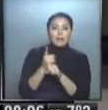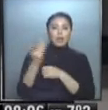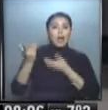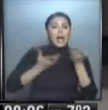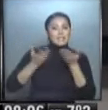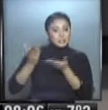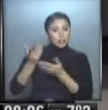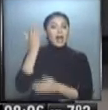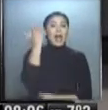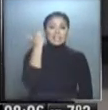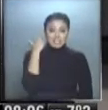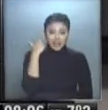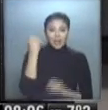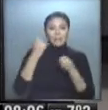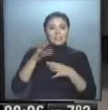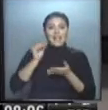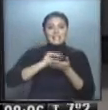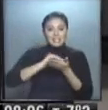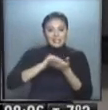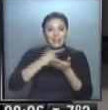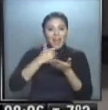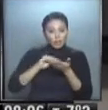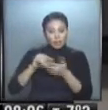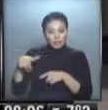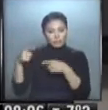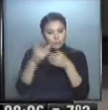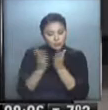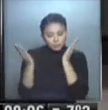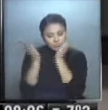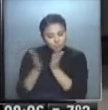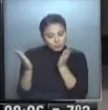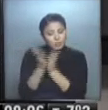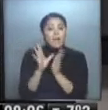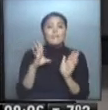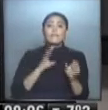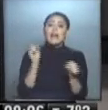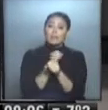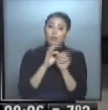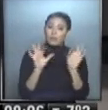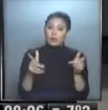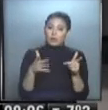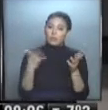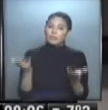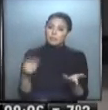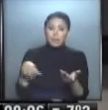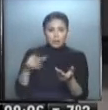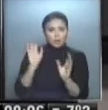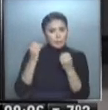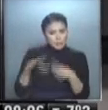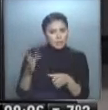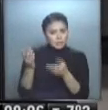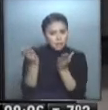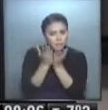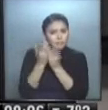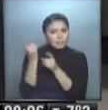ayer comenzaron los senadores ya analizando todavía no hay acuerdo como para sacar ya el dictamen pero lo cierto es que este